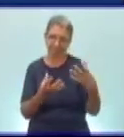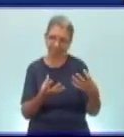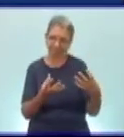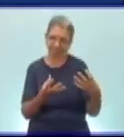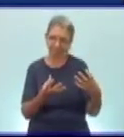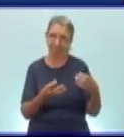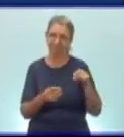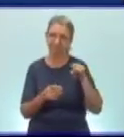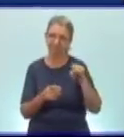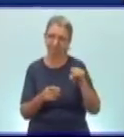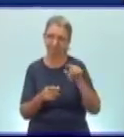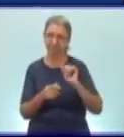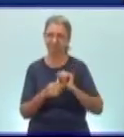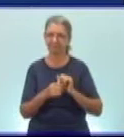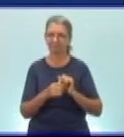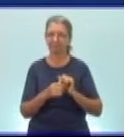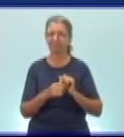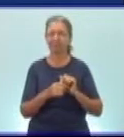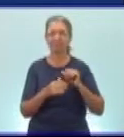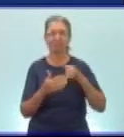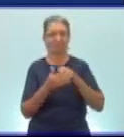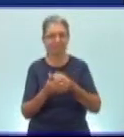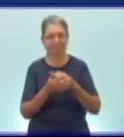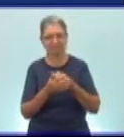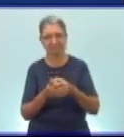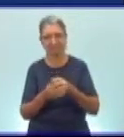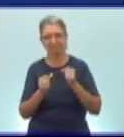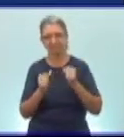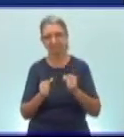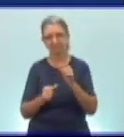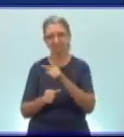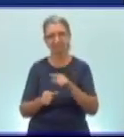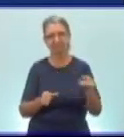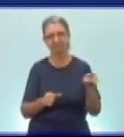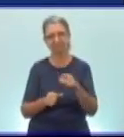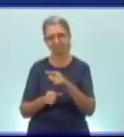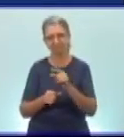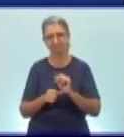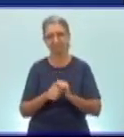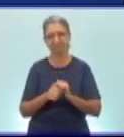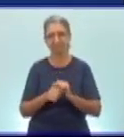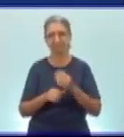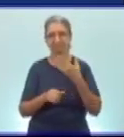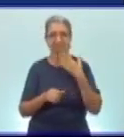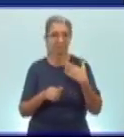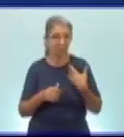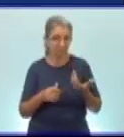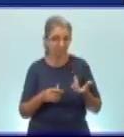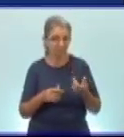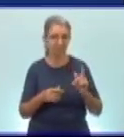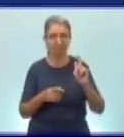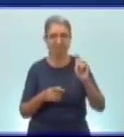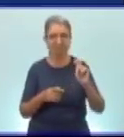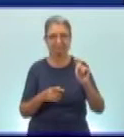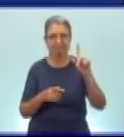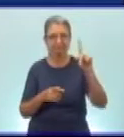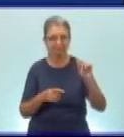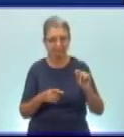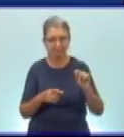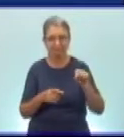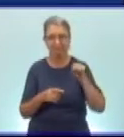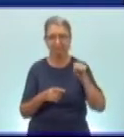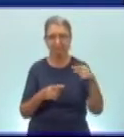sumatoria de esas fuerzas que actúan sobre estos sistemas oscilatorios. Bueno, pues también como esa elongación que nosotros